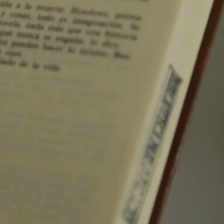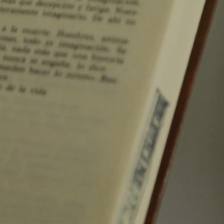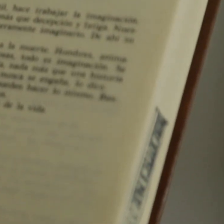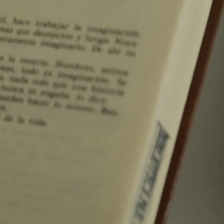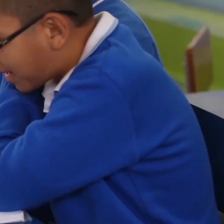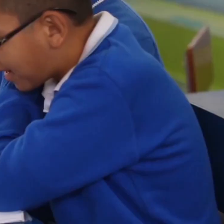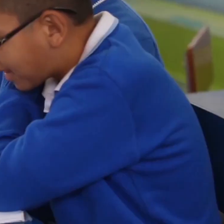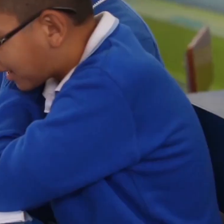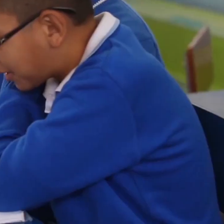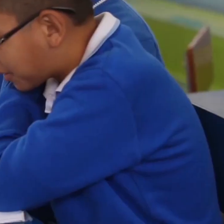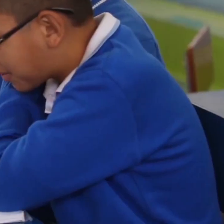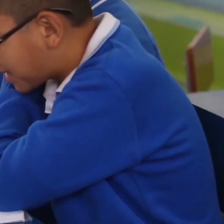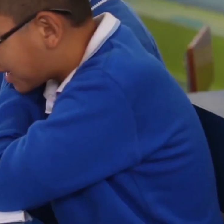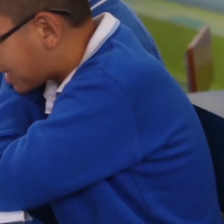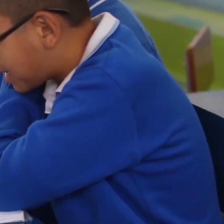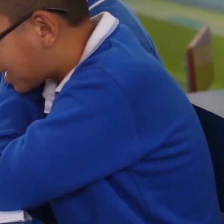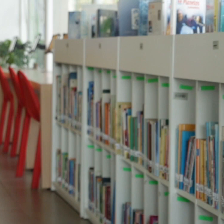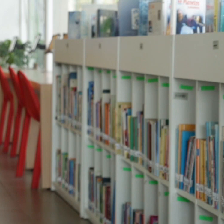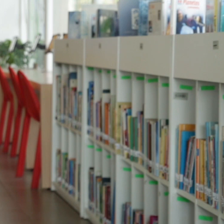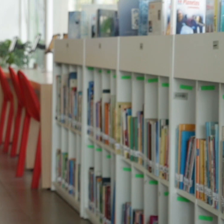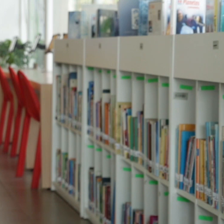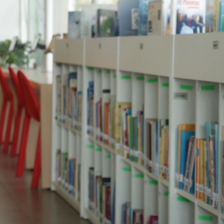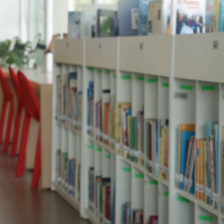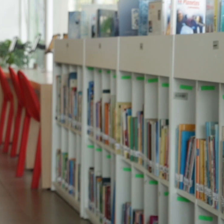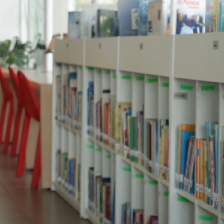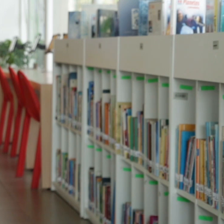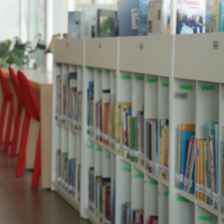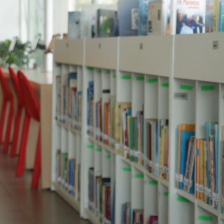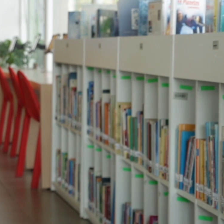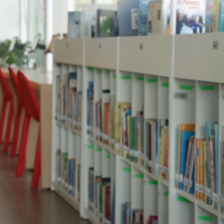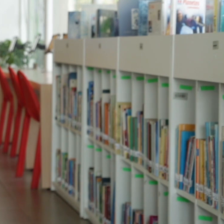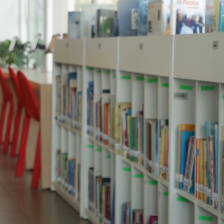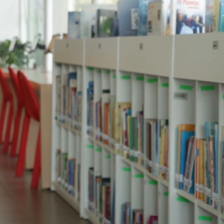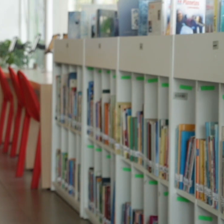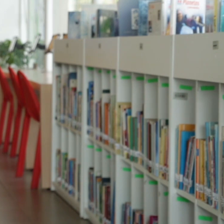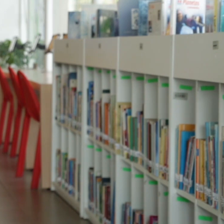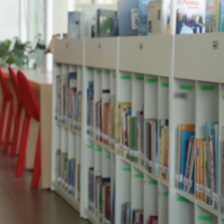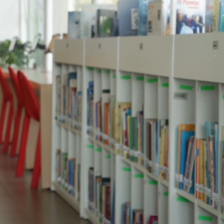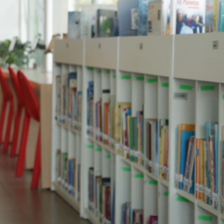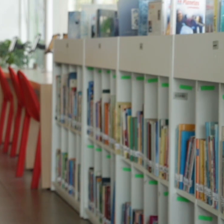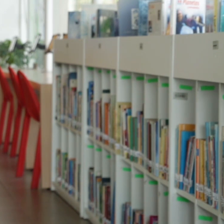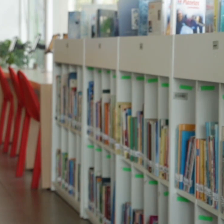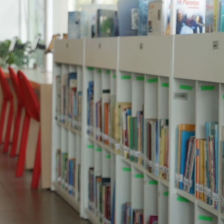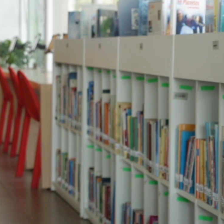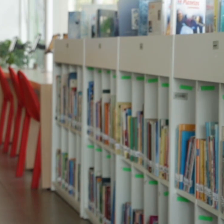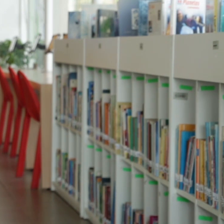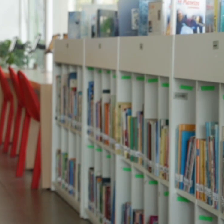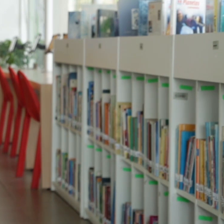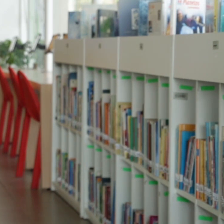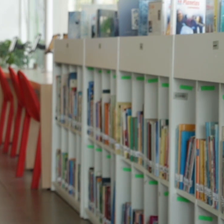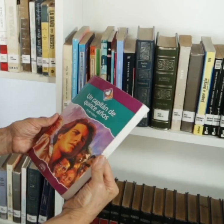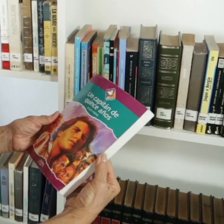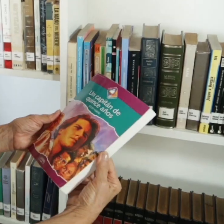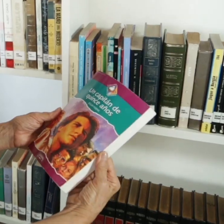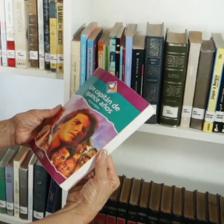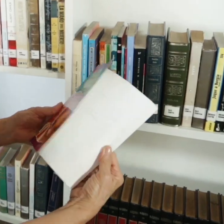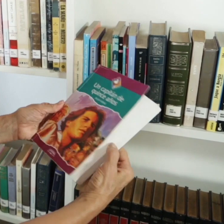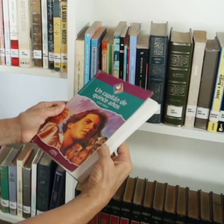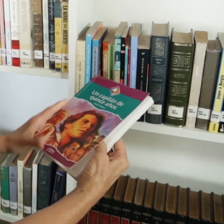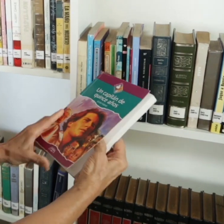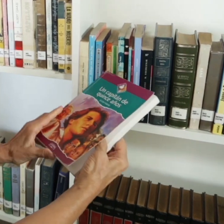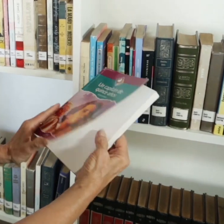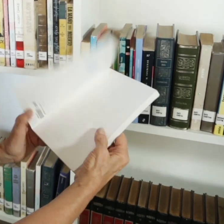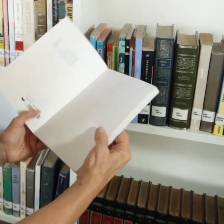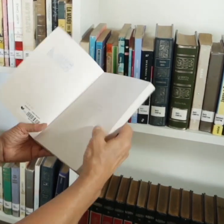es crucial tanto en contextos educativos como en la cotidianidad. Una buena lectura es siempre la mejor compañía. Conozcan